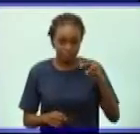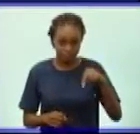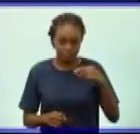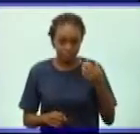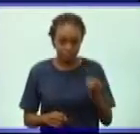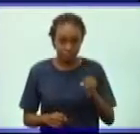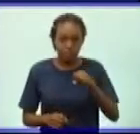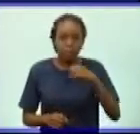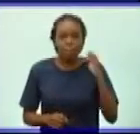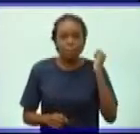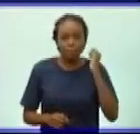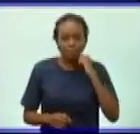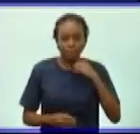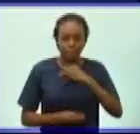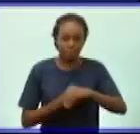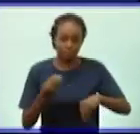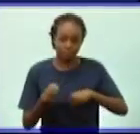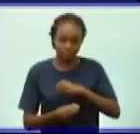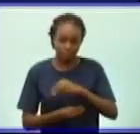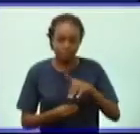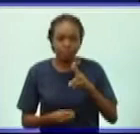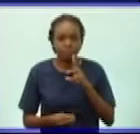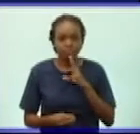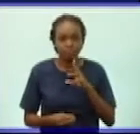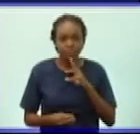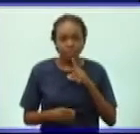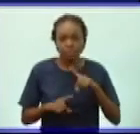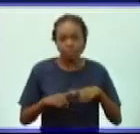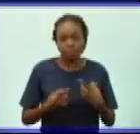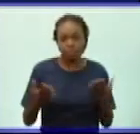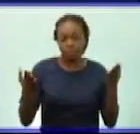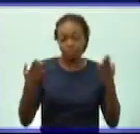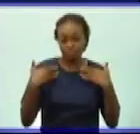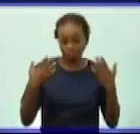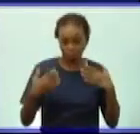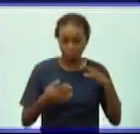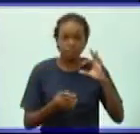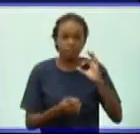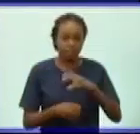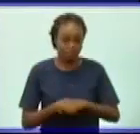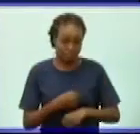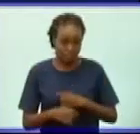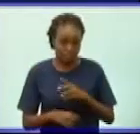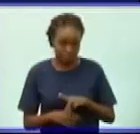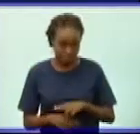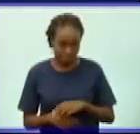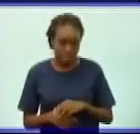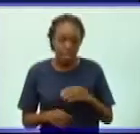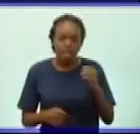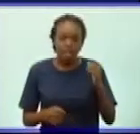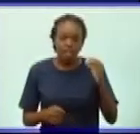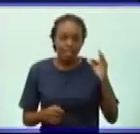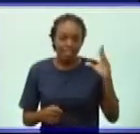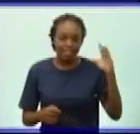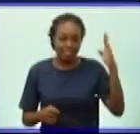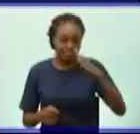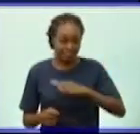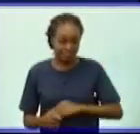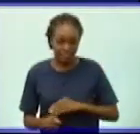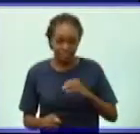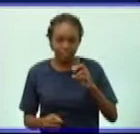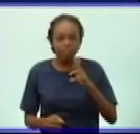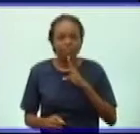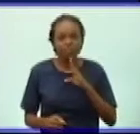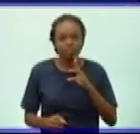agua, debido a que el calor específico del queroseno es inferior al calor específico